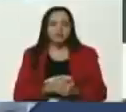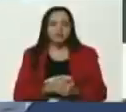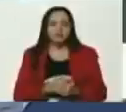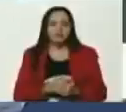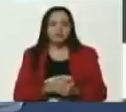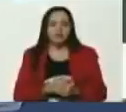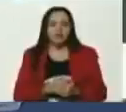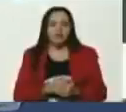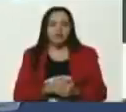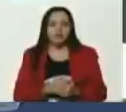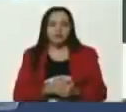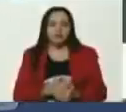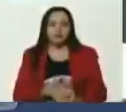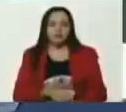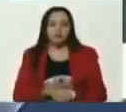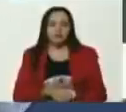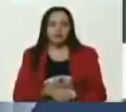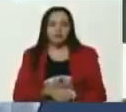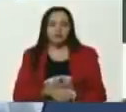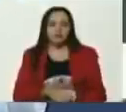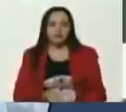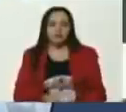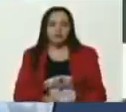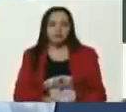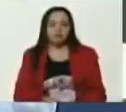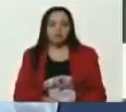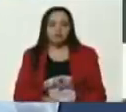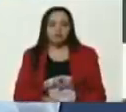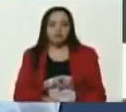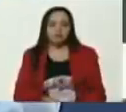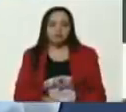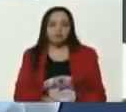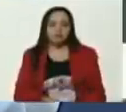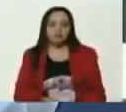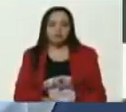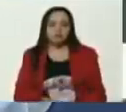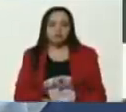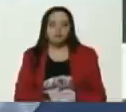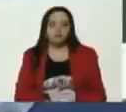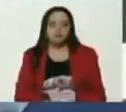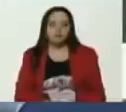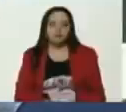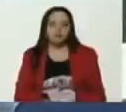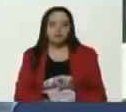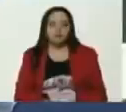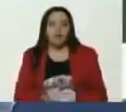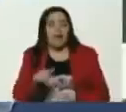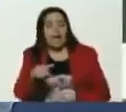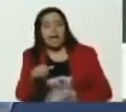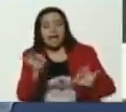Nadie apostaba, aquí decimos ni medio, ni un centavo,